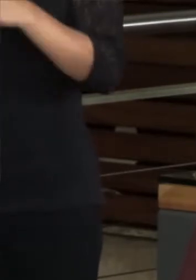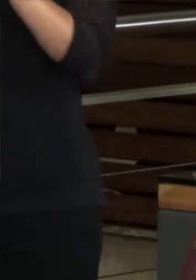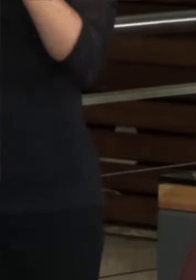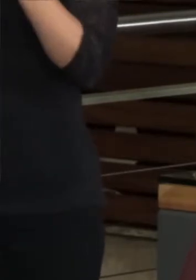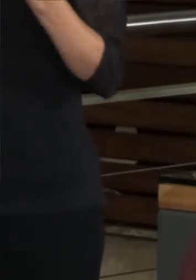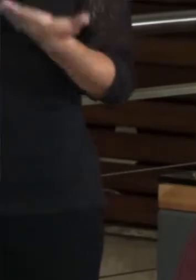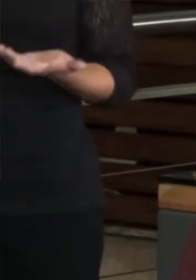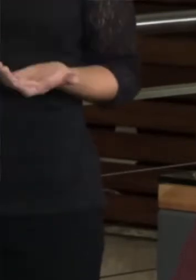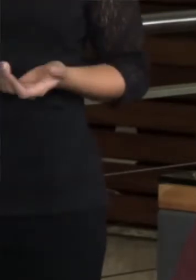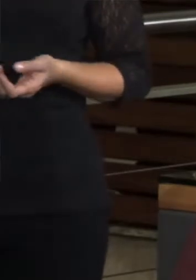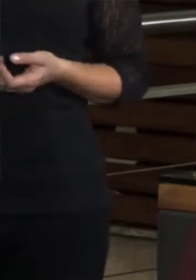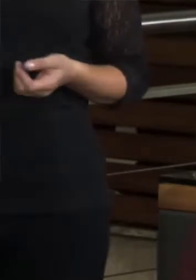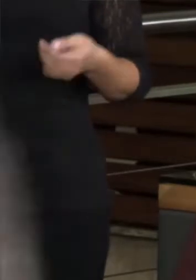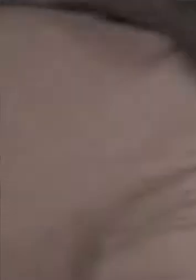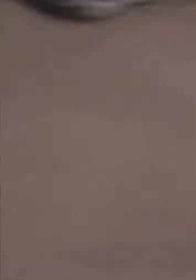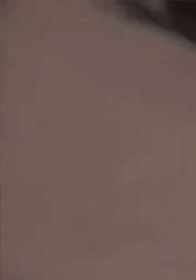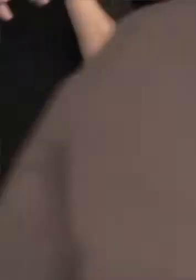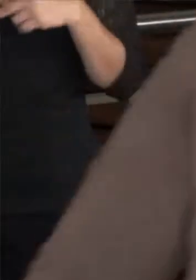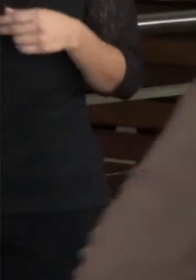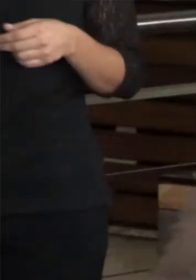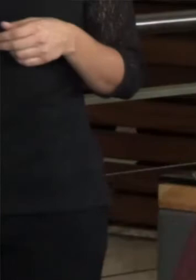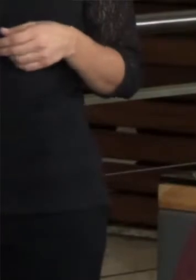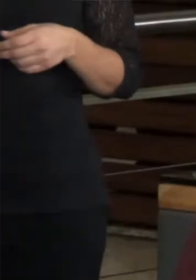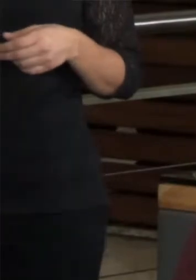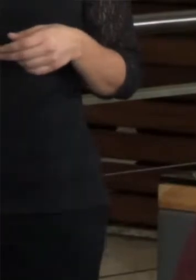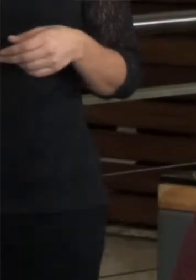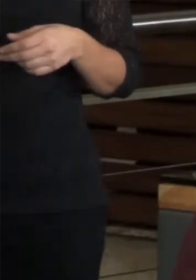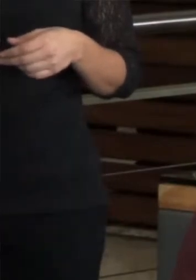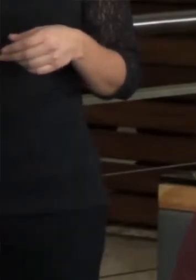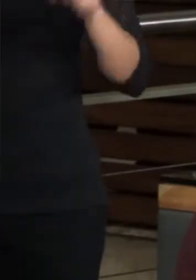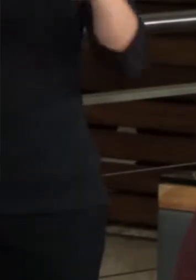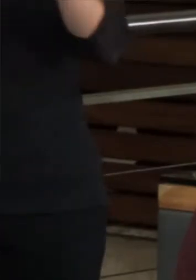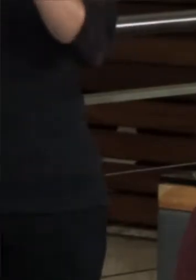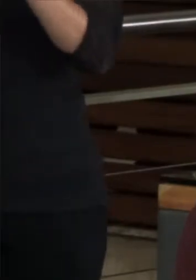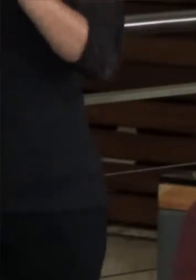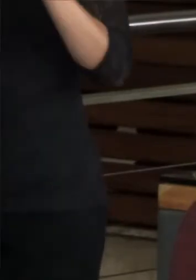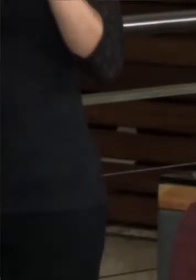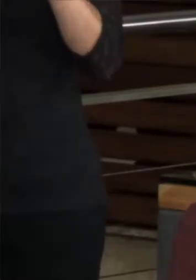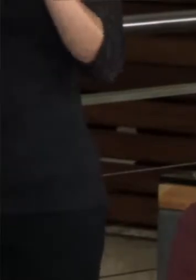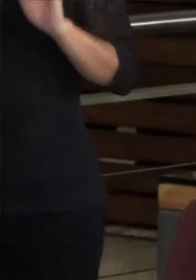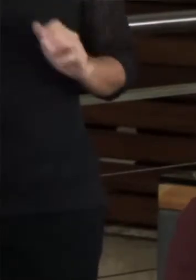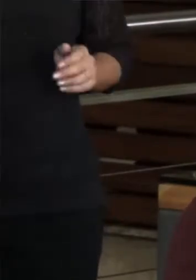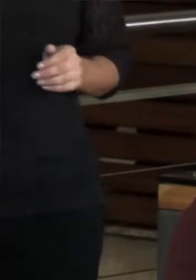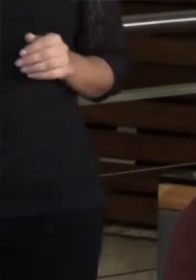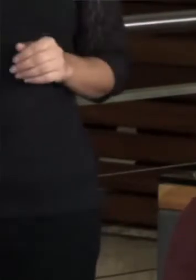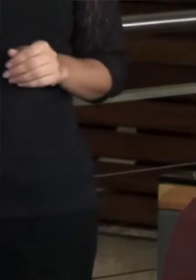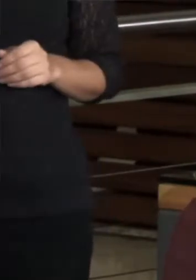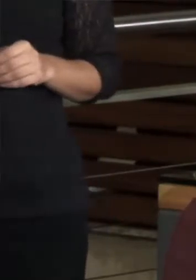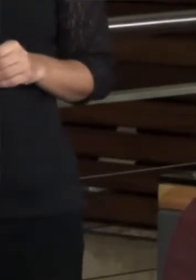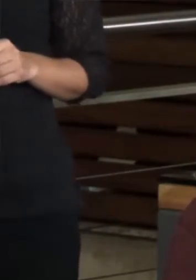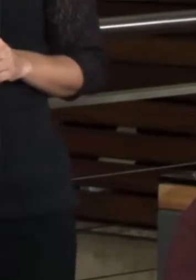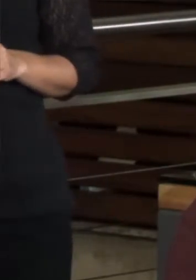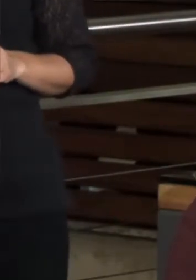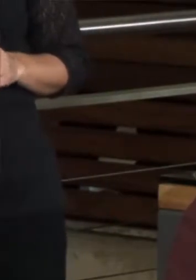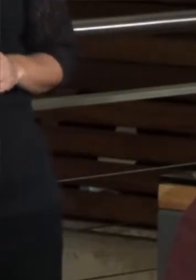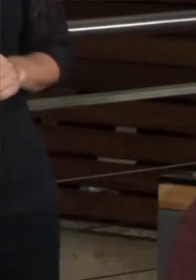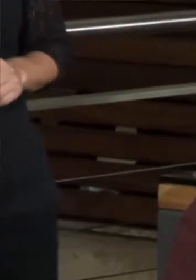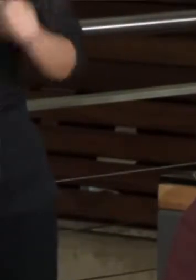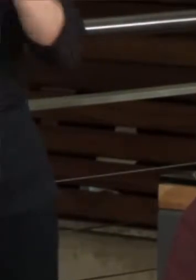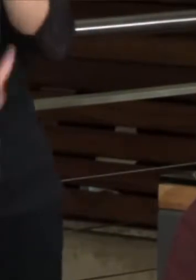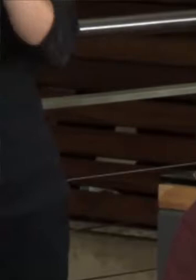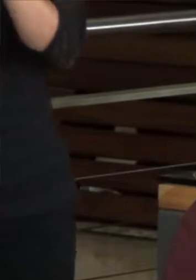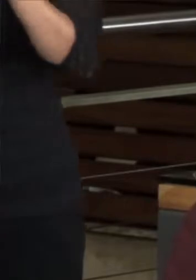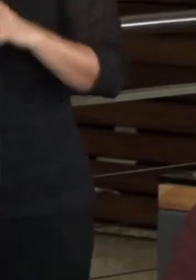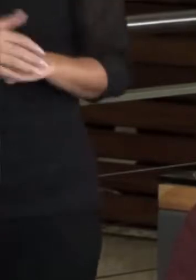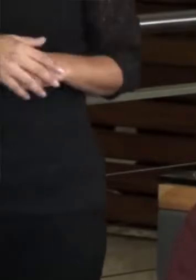conocimos por medio de tag que está que está allá este es el libro de basura arte y bueno me tocó les digo